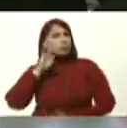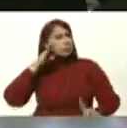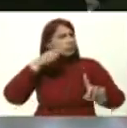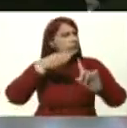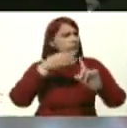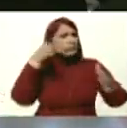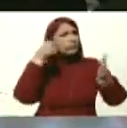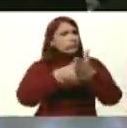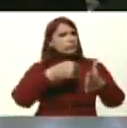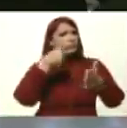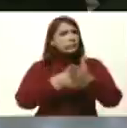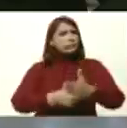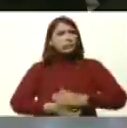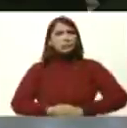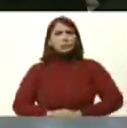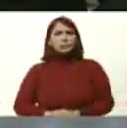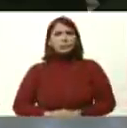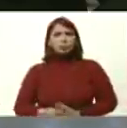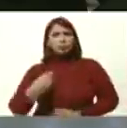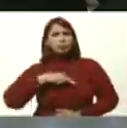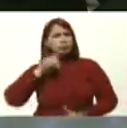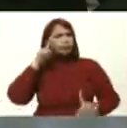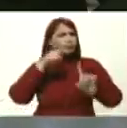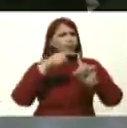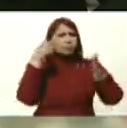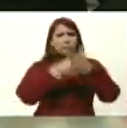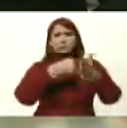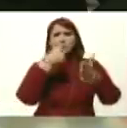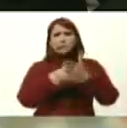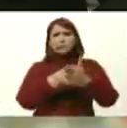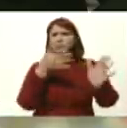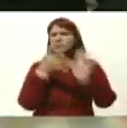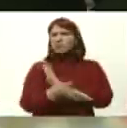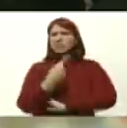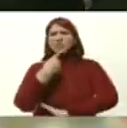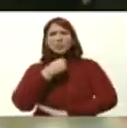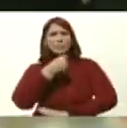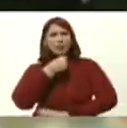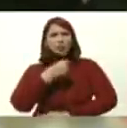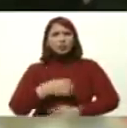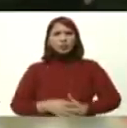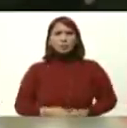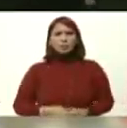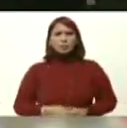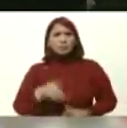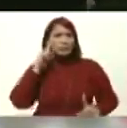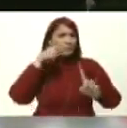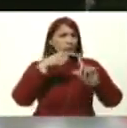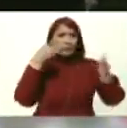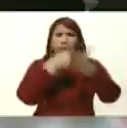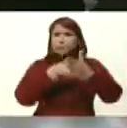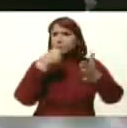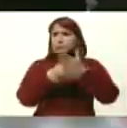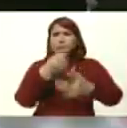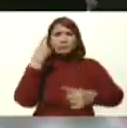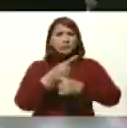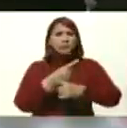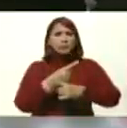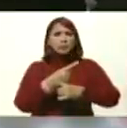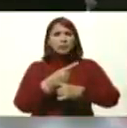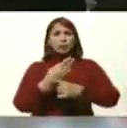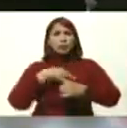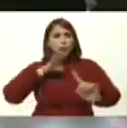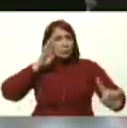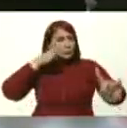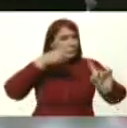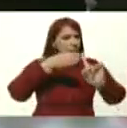empeñosos. Empeñosos se puede decir, ¿qué dicen los periodistas? Empeñosos somos. Cuando nos ponemos en